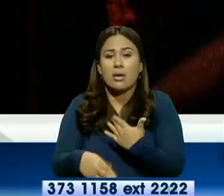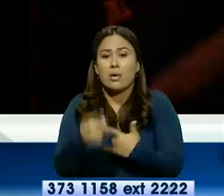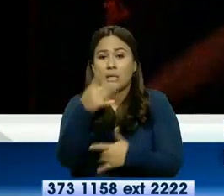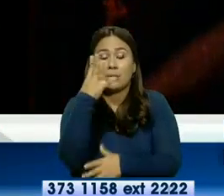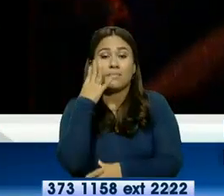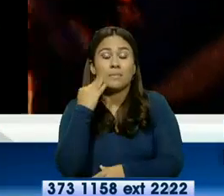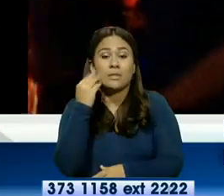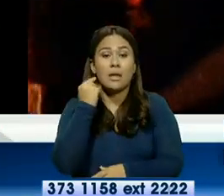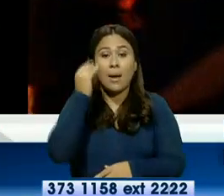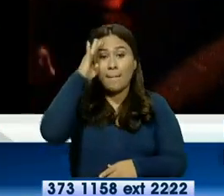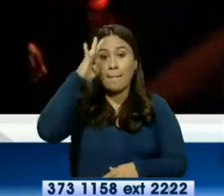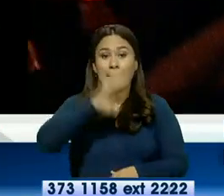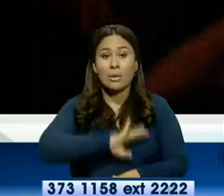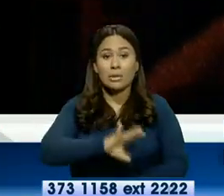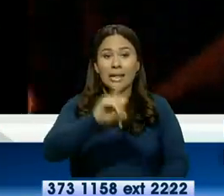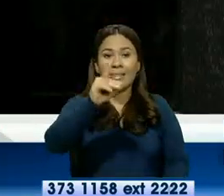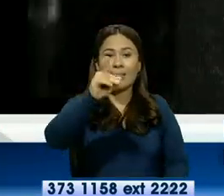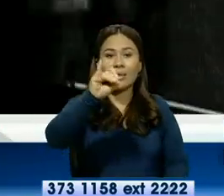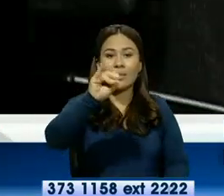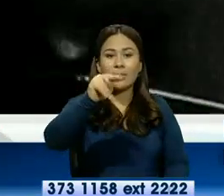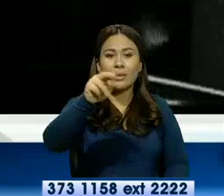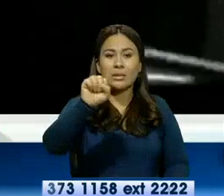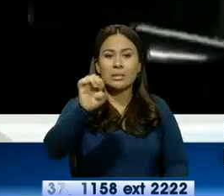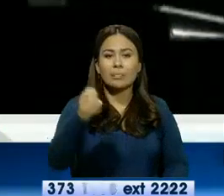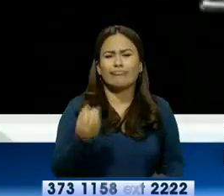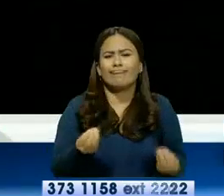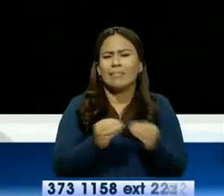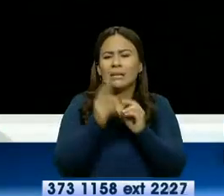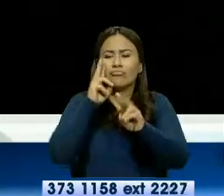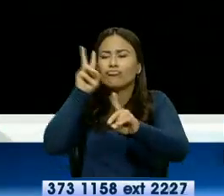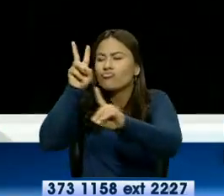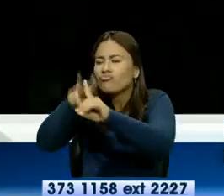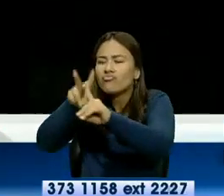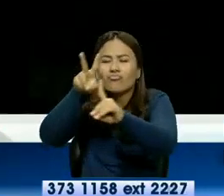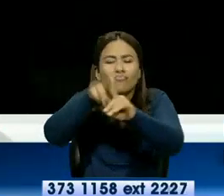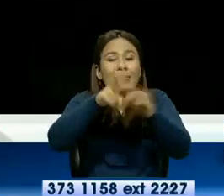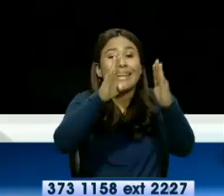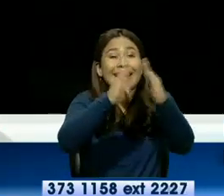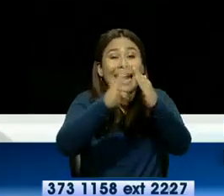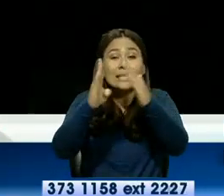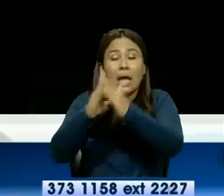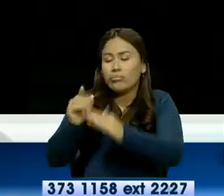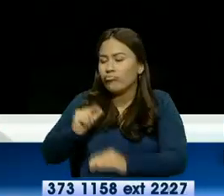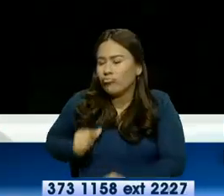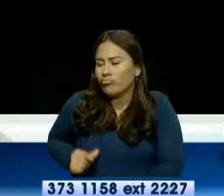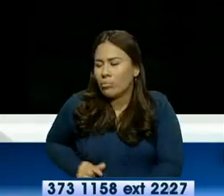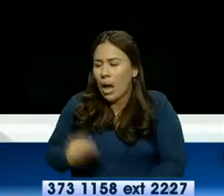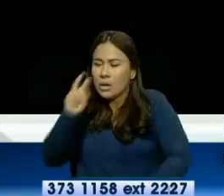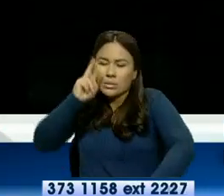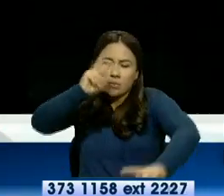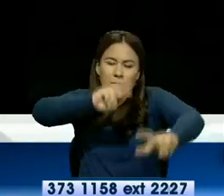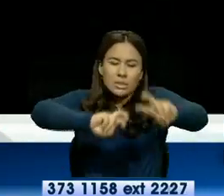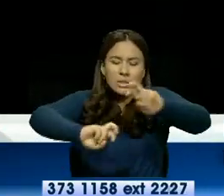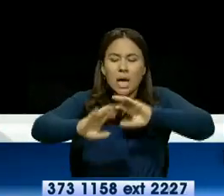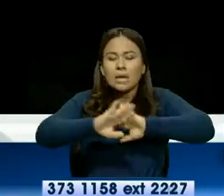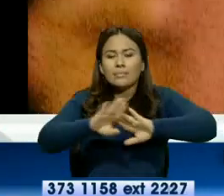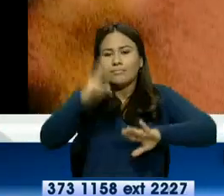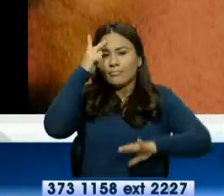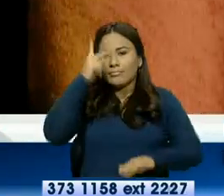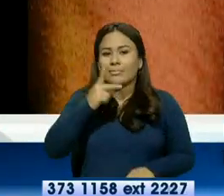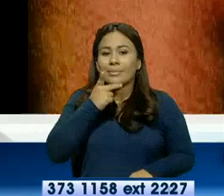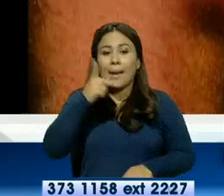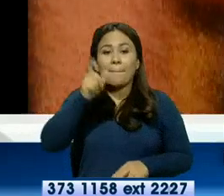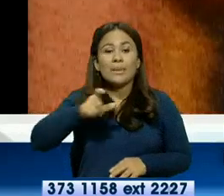especializada DINASET realizaron varios allanamientos. Tenían características y nombres de los supuestos responsables de